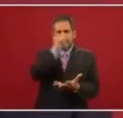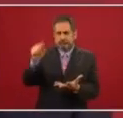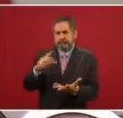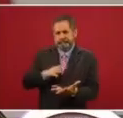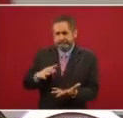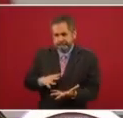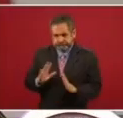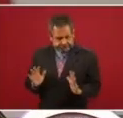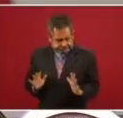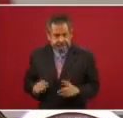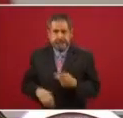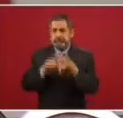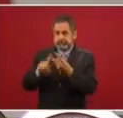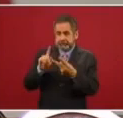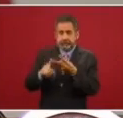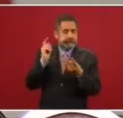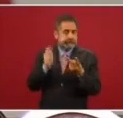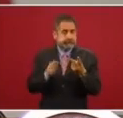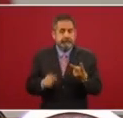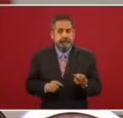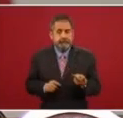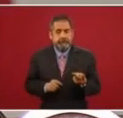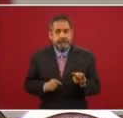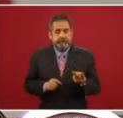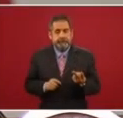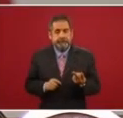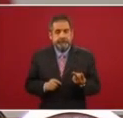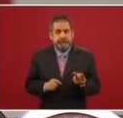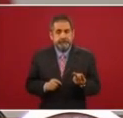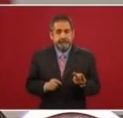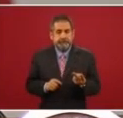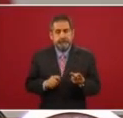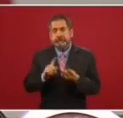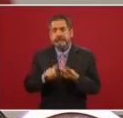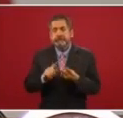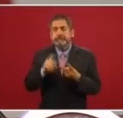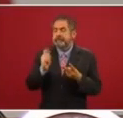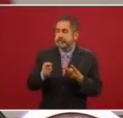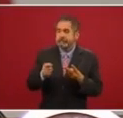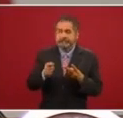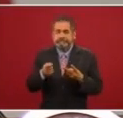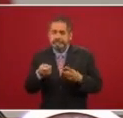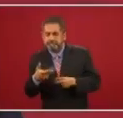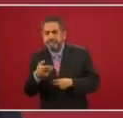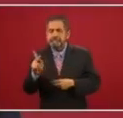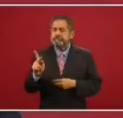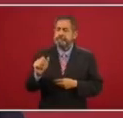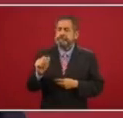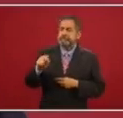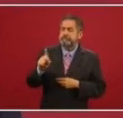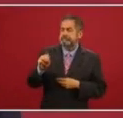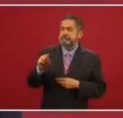el segundo es que el llamado a la calificación de la situación actual como pandemia